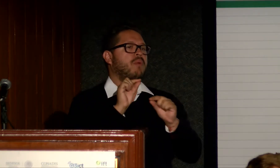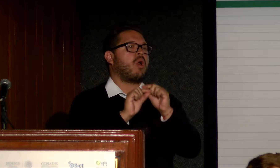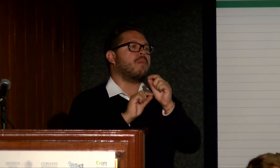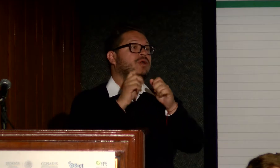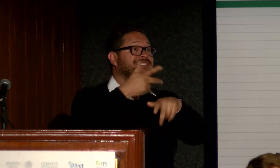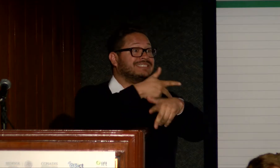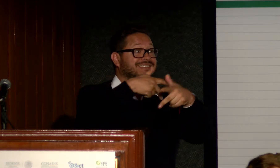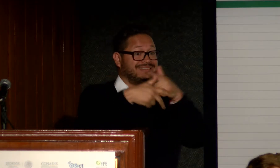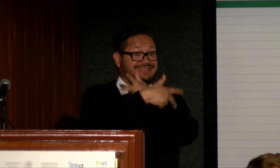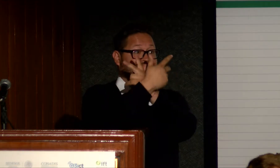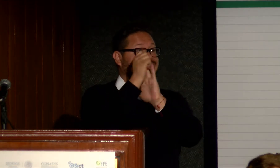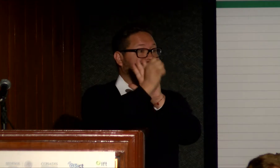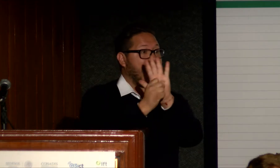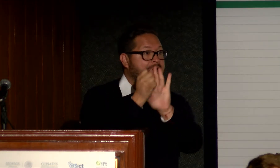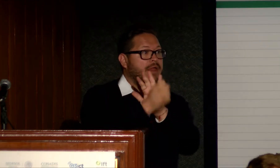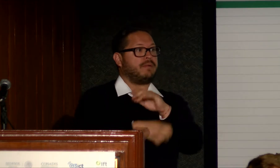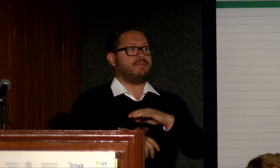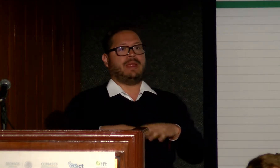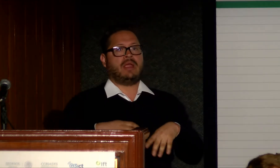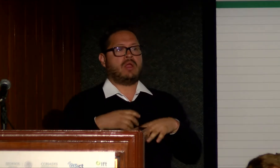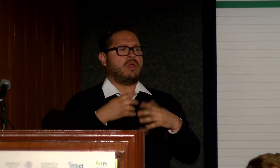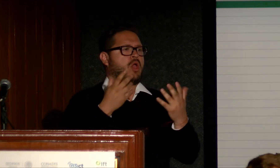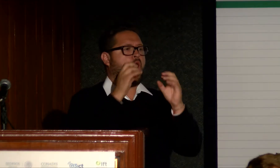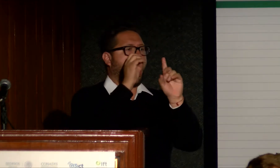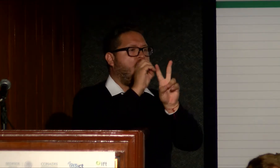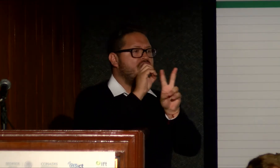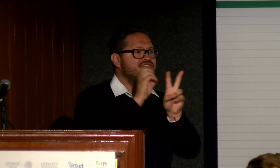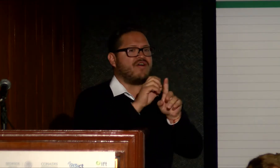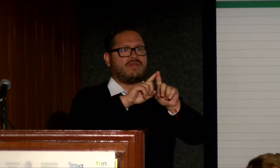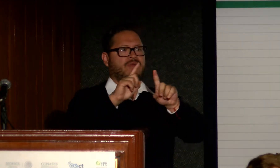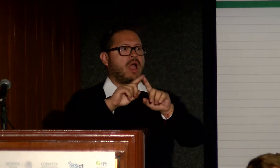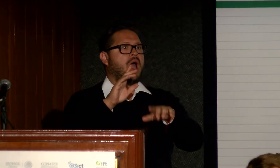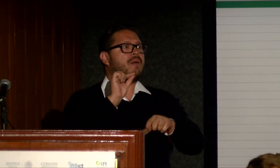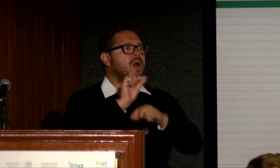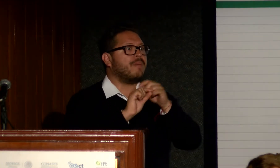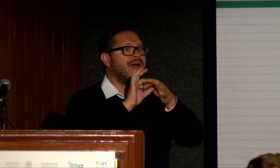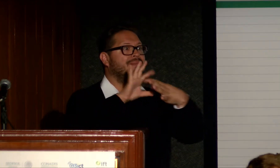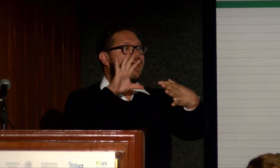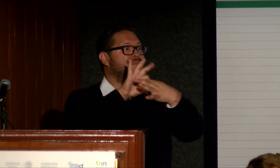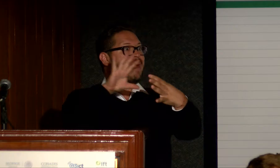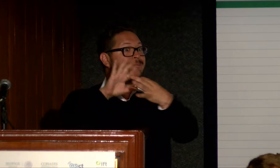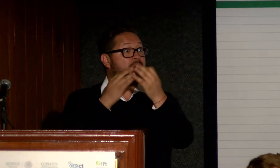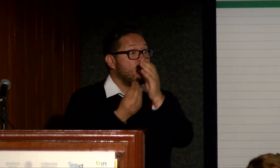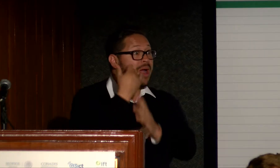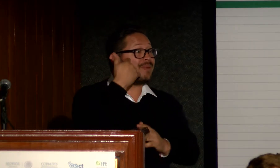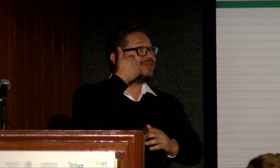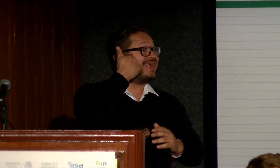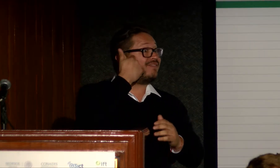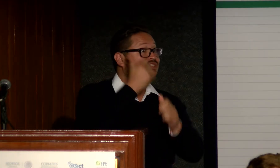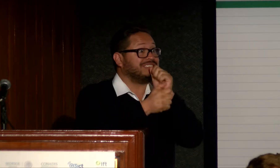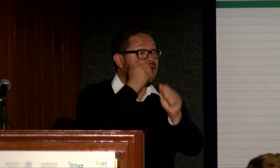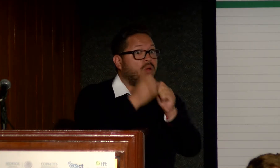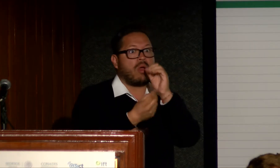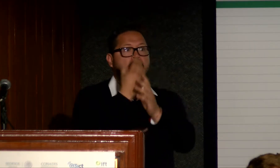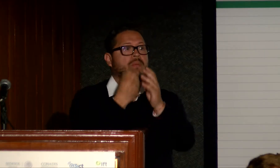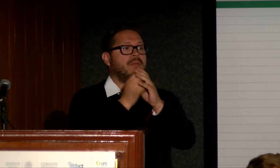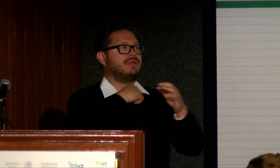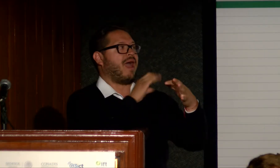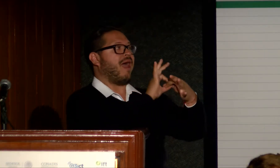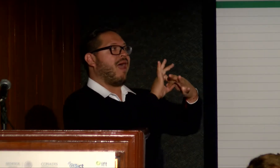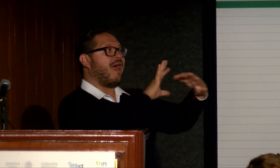el YouTube, el videollamadas, OVO. Bueno, ha sido un